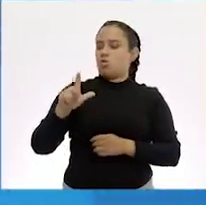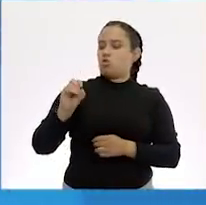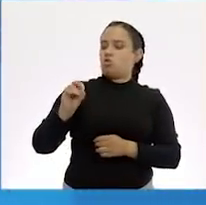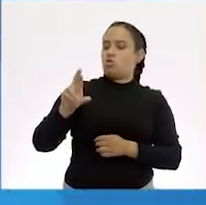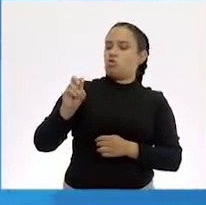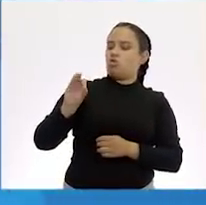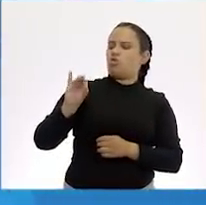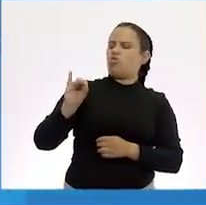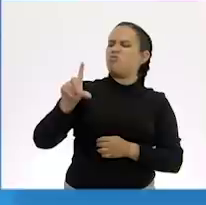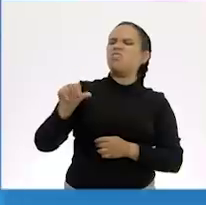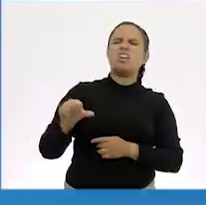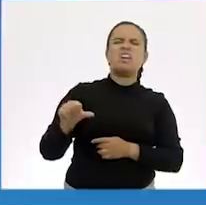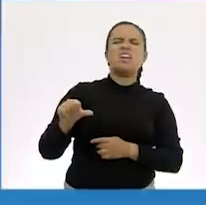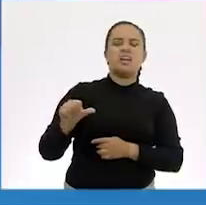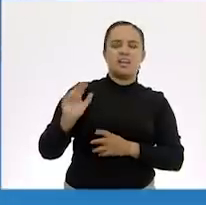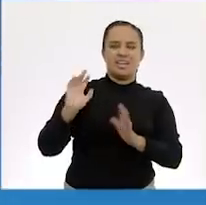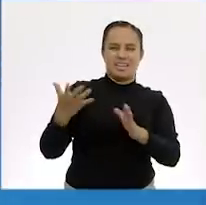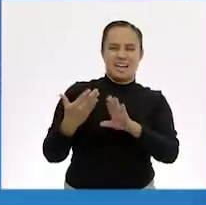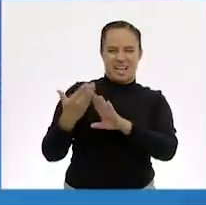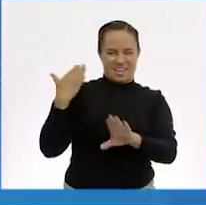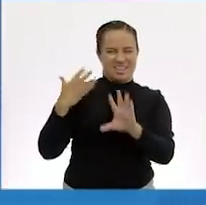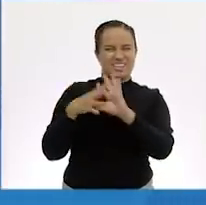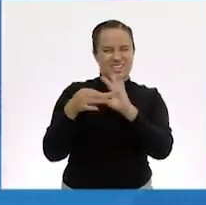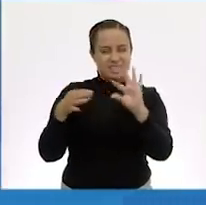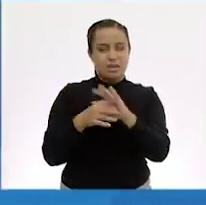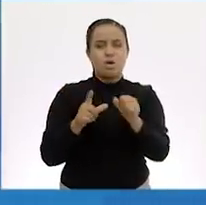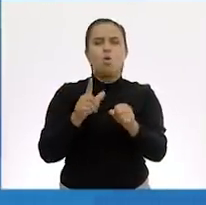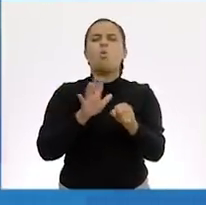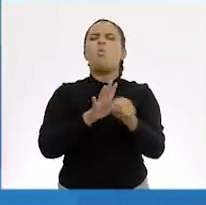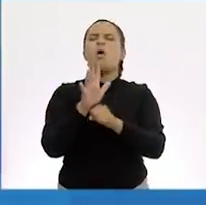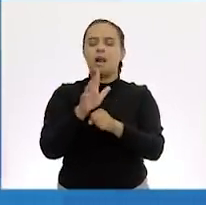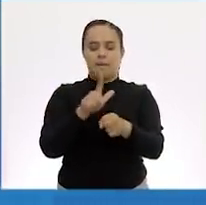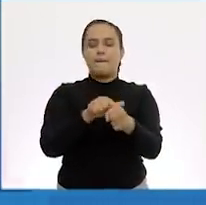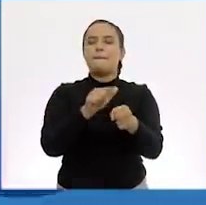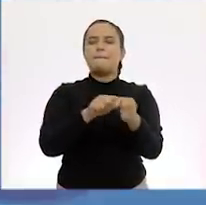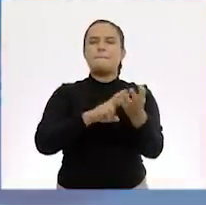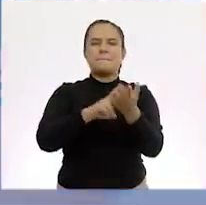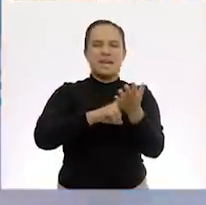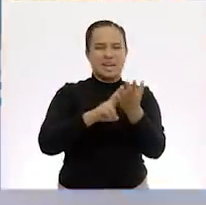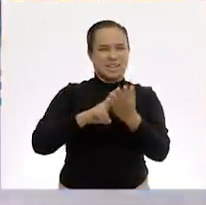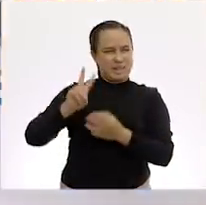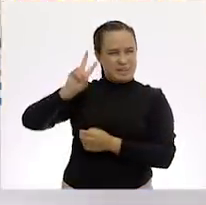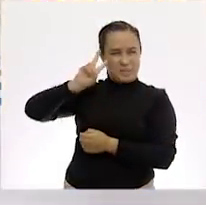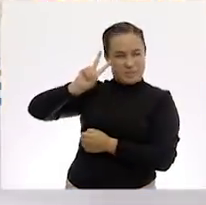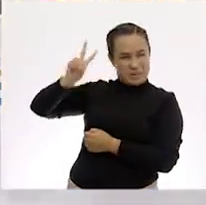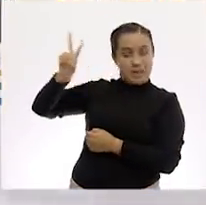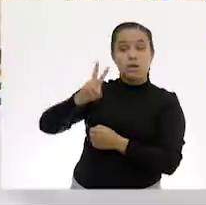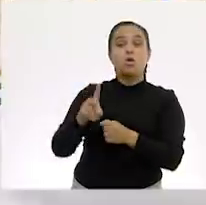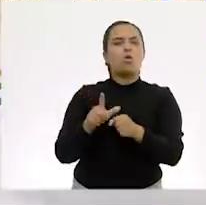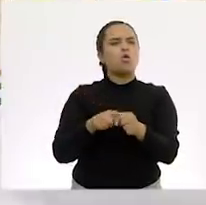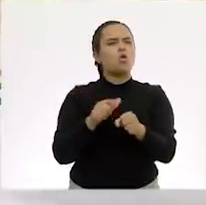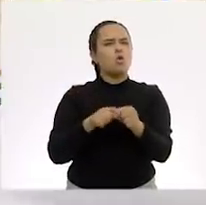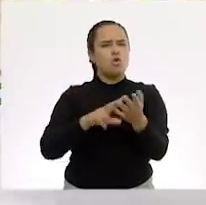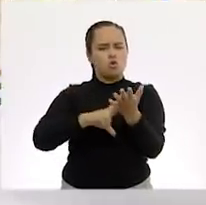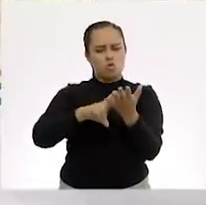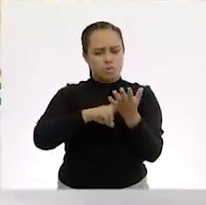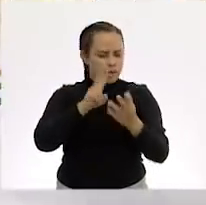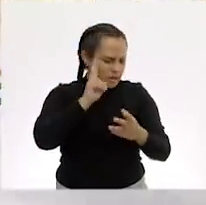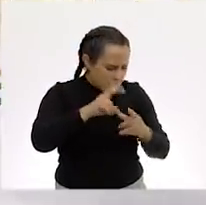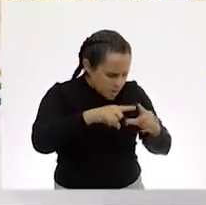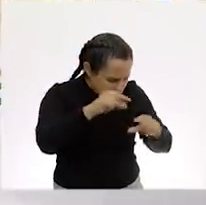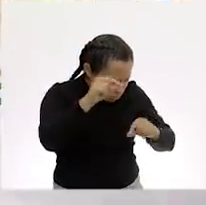clorofila, como ya les habían dicho, es el color verde, como pueden ver aquí, es el color verde que le da a las